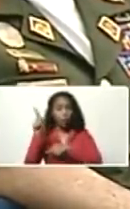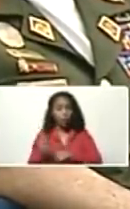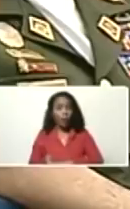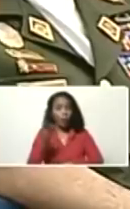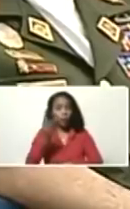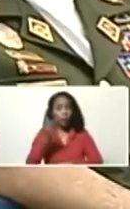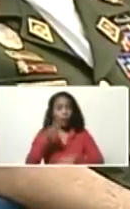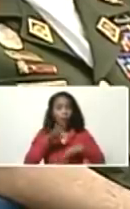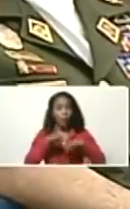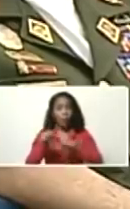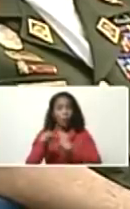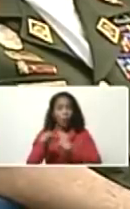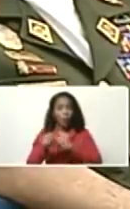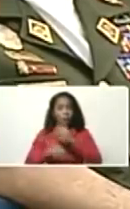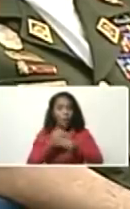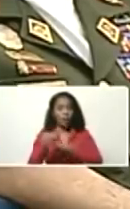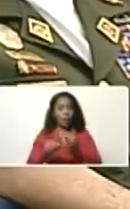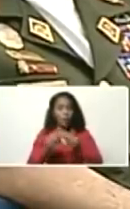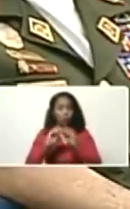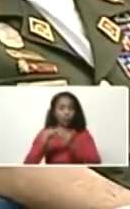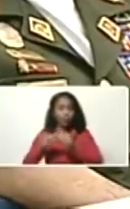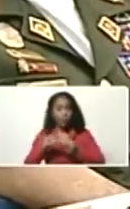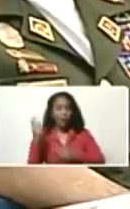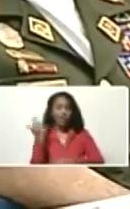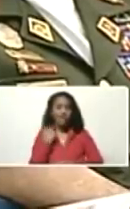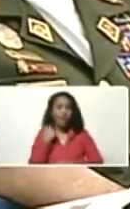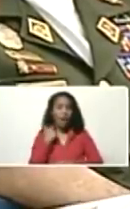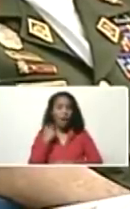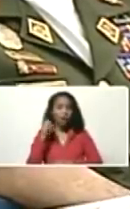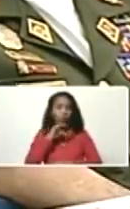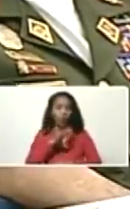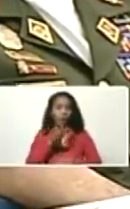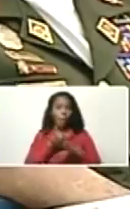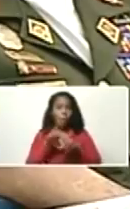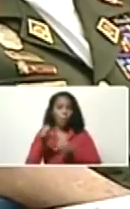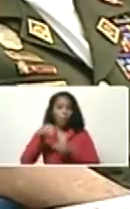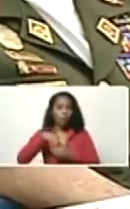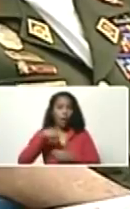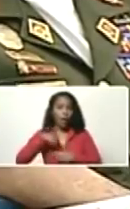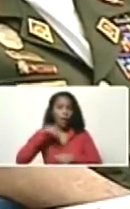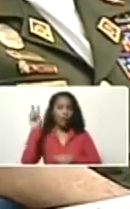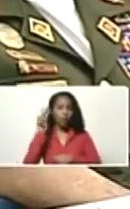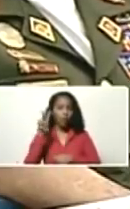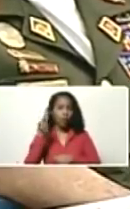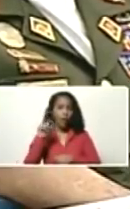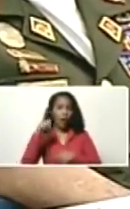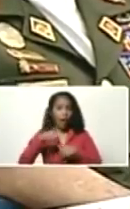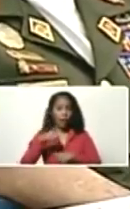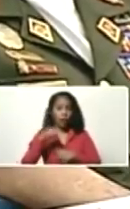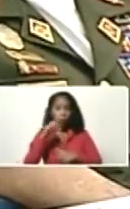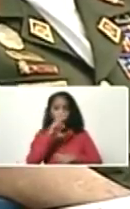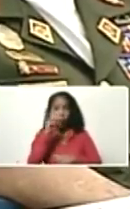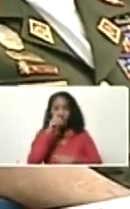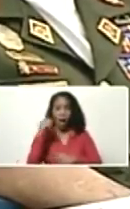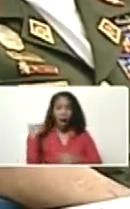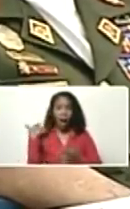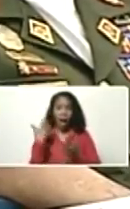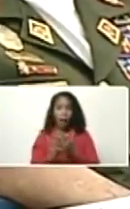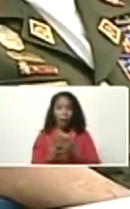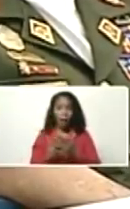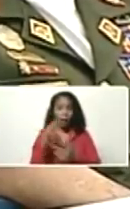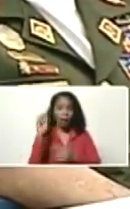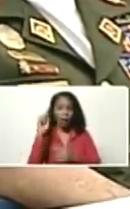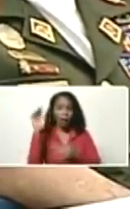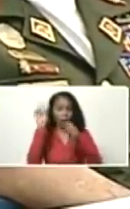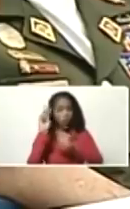colonial, de restauración del viejo estatus colonial de Venezuela, pues nosotros en estos 20 años hemos logrado con lealtad